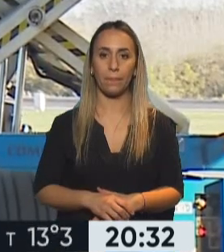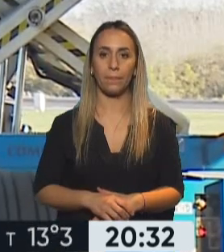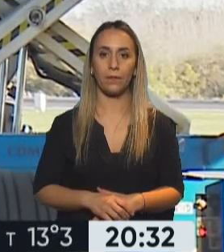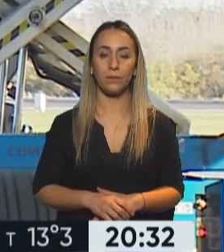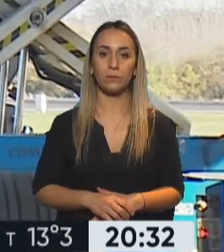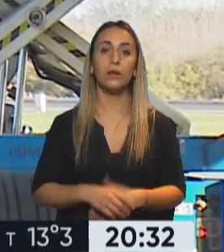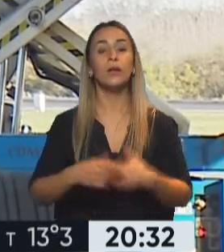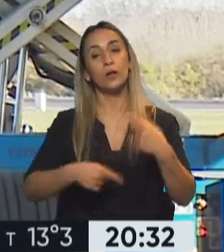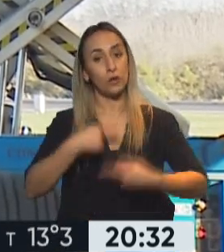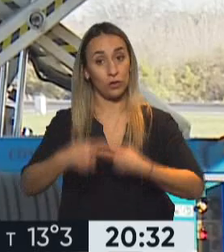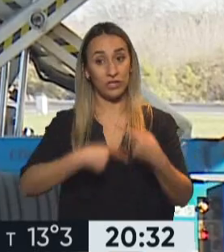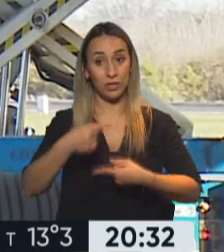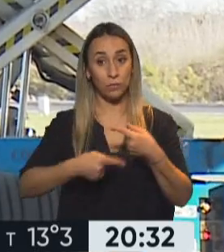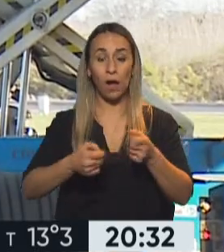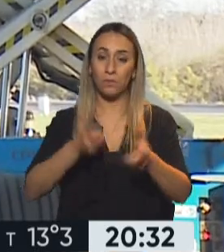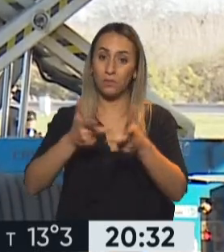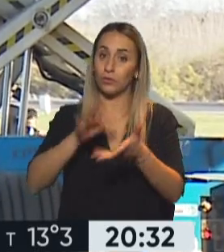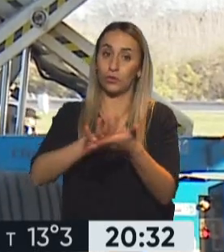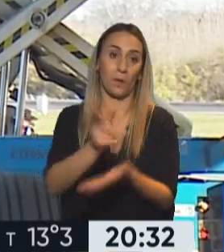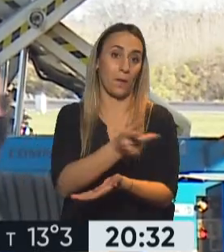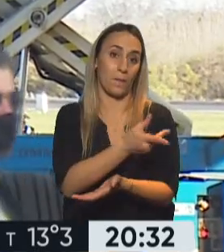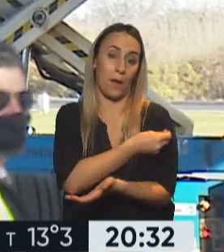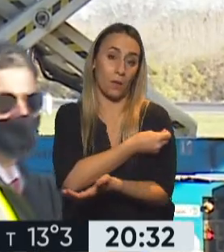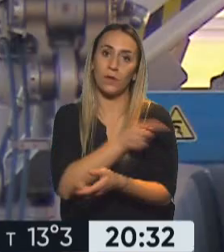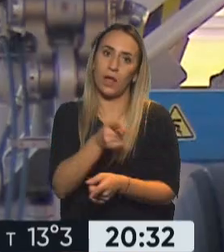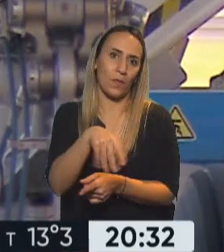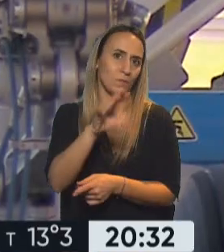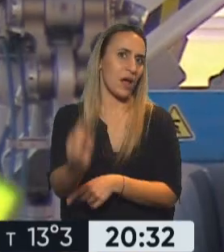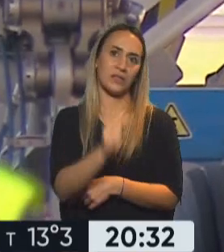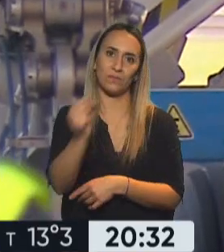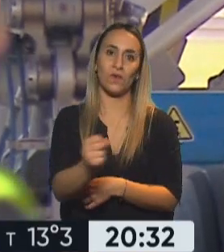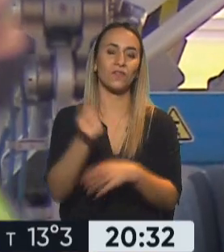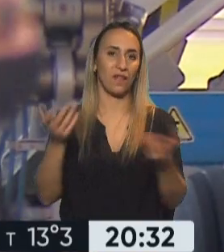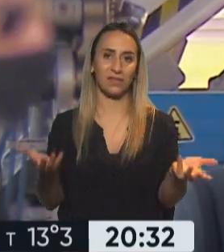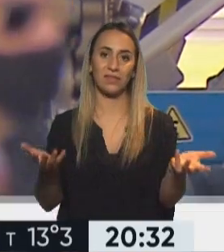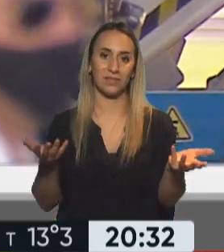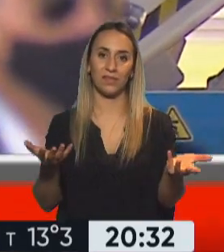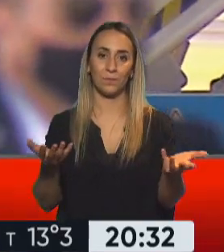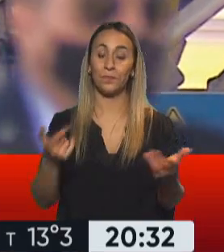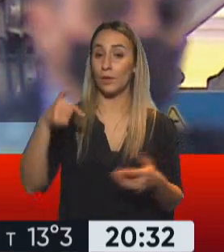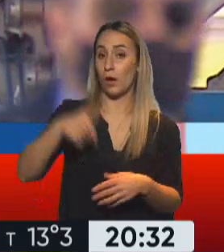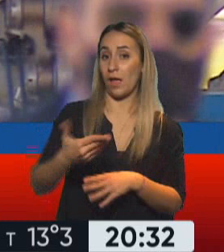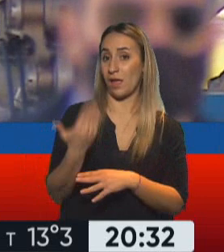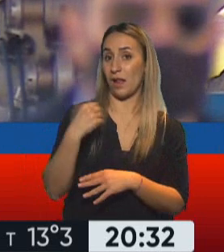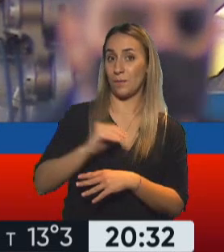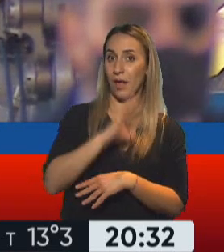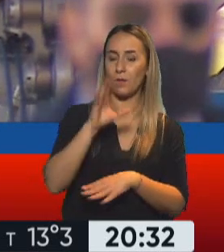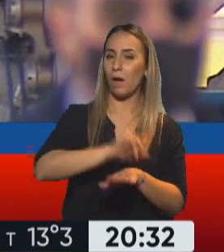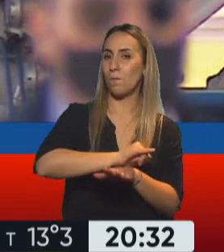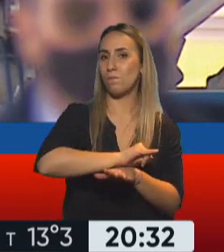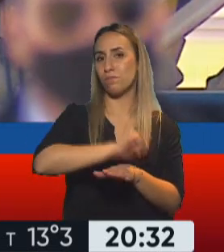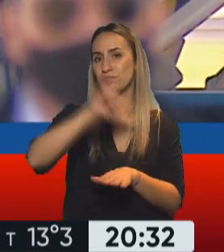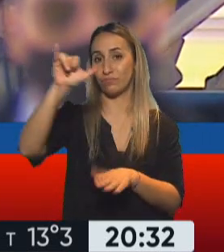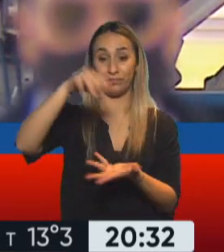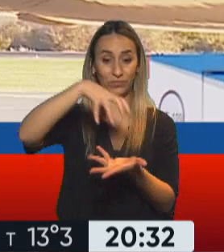y seguimos hablando de la vacunación es lo más importante en este momento porque partió en esta madrugada el avión de aerolíneas